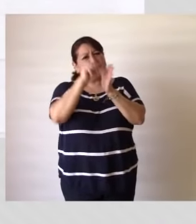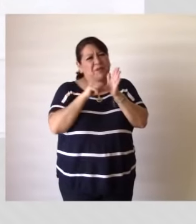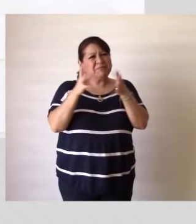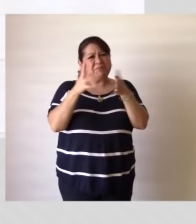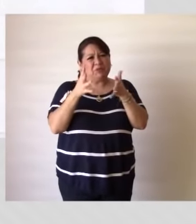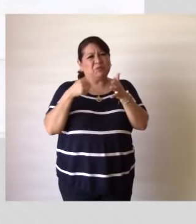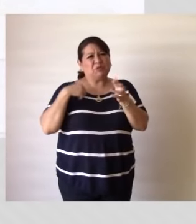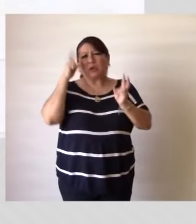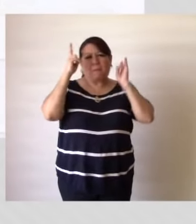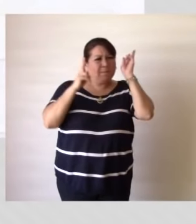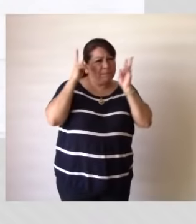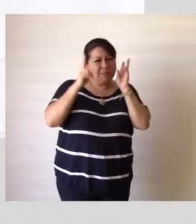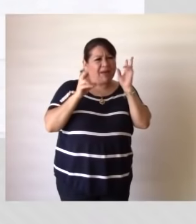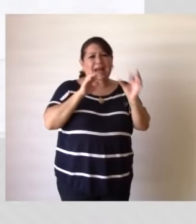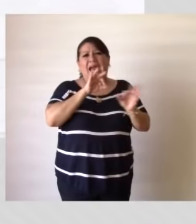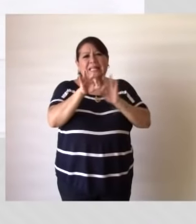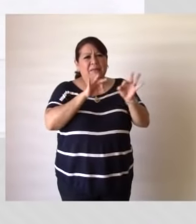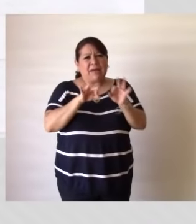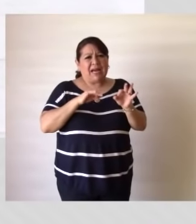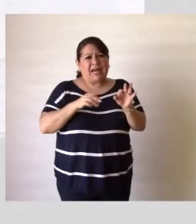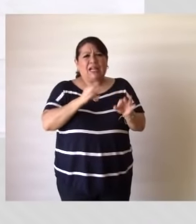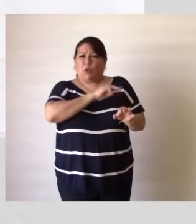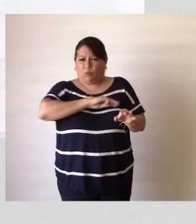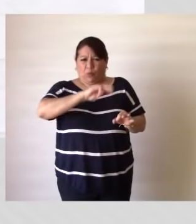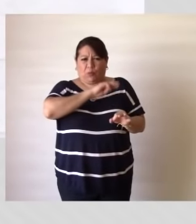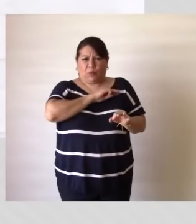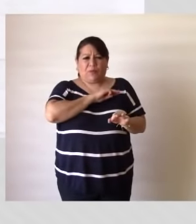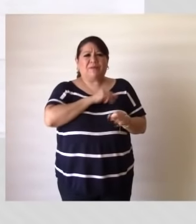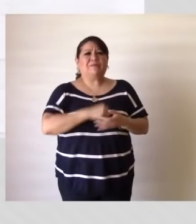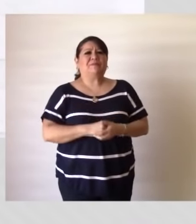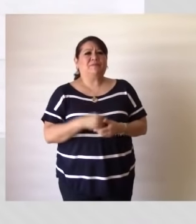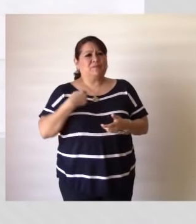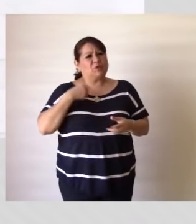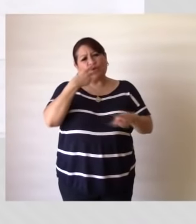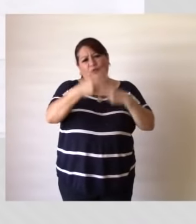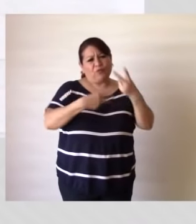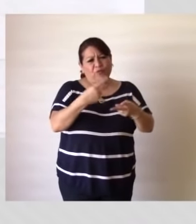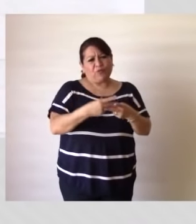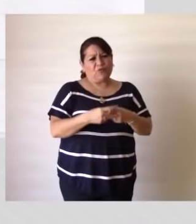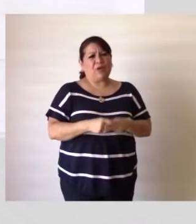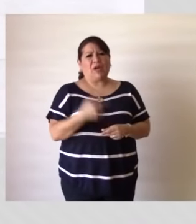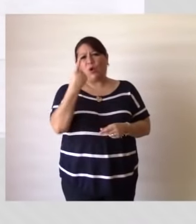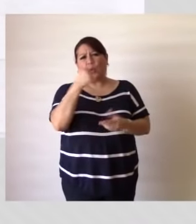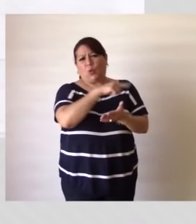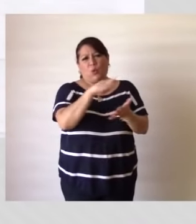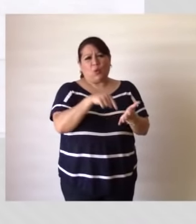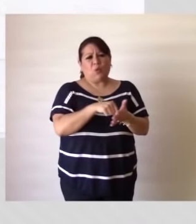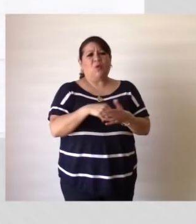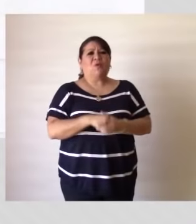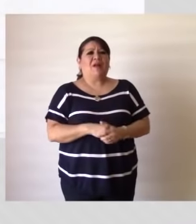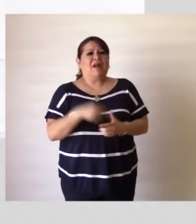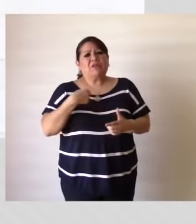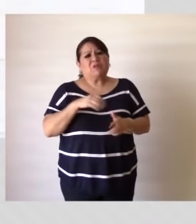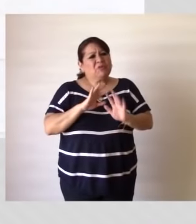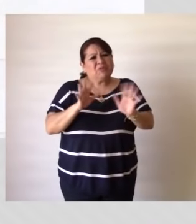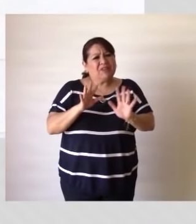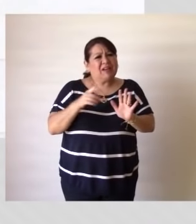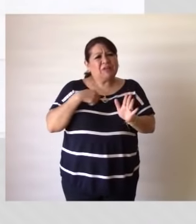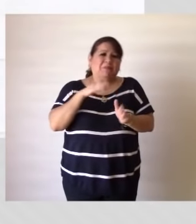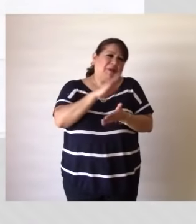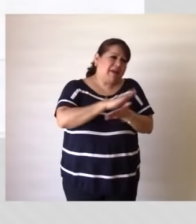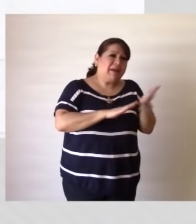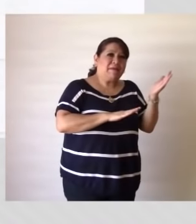comunidad un municipio que se llama saint alto terminando de estar con ellos cuando me iba me regalaron una caja